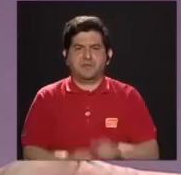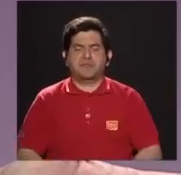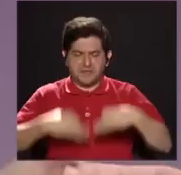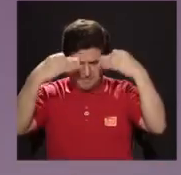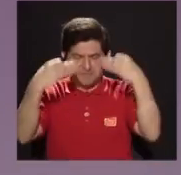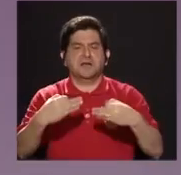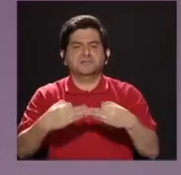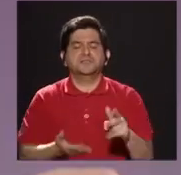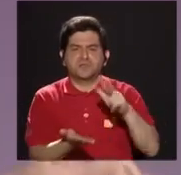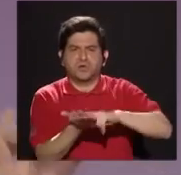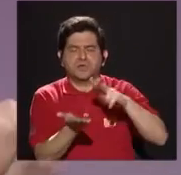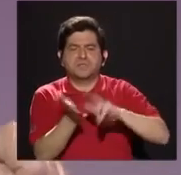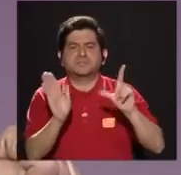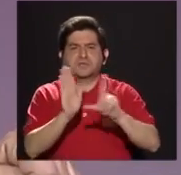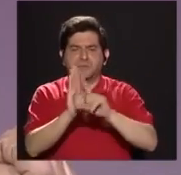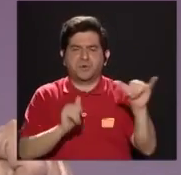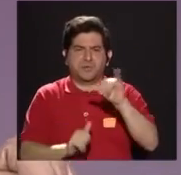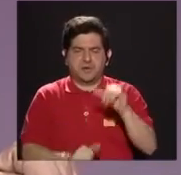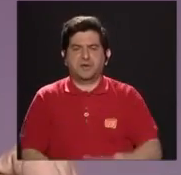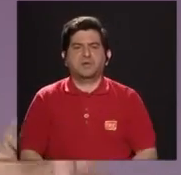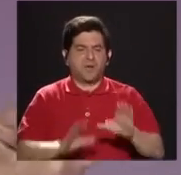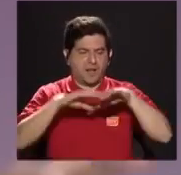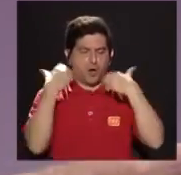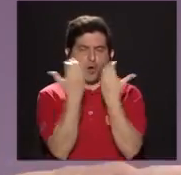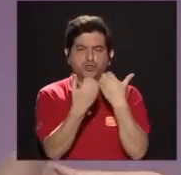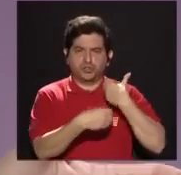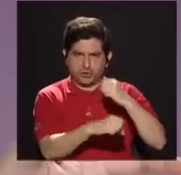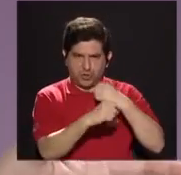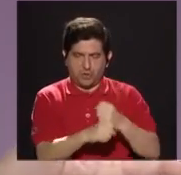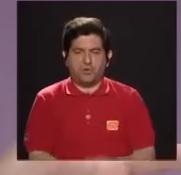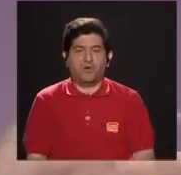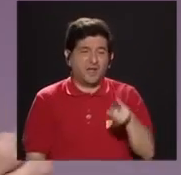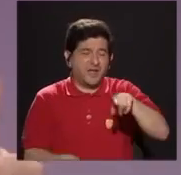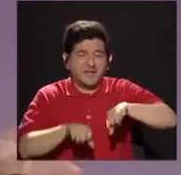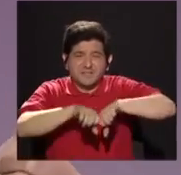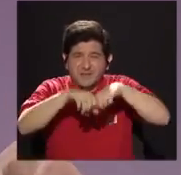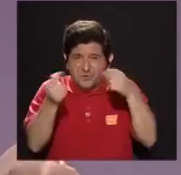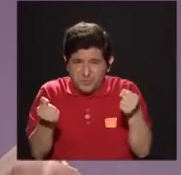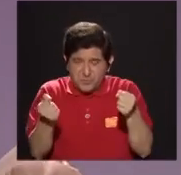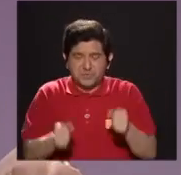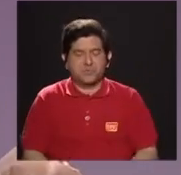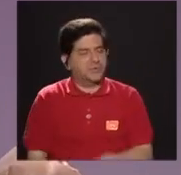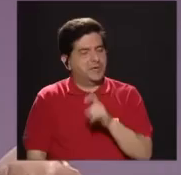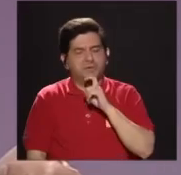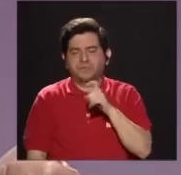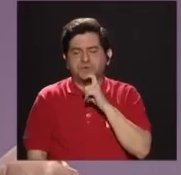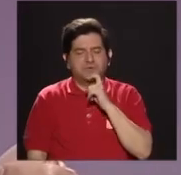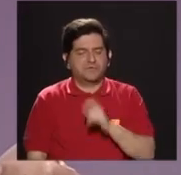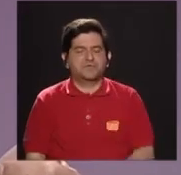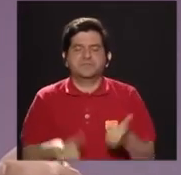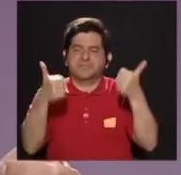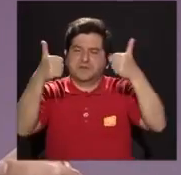tomen decisiones y se aprueben leyes también dentro de los consejos, porque esa fragmentación va a ser más difícil generar